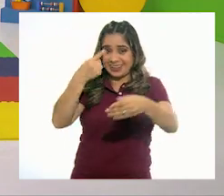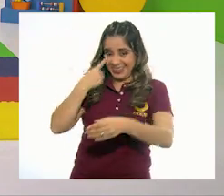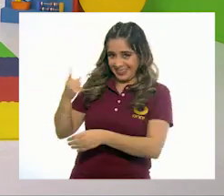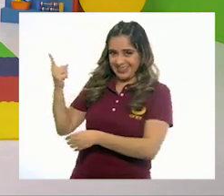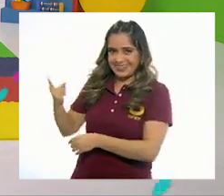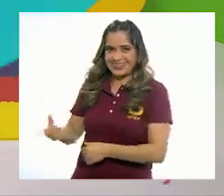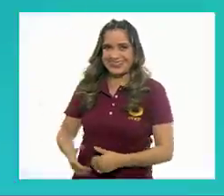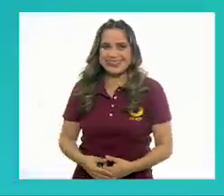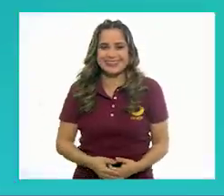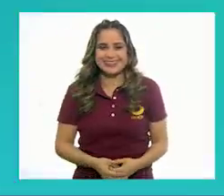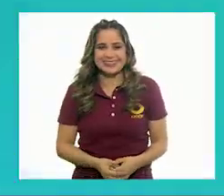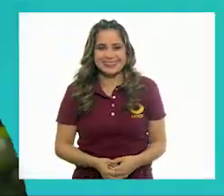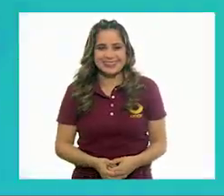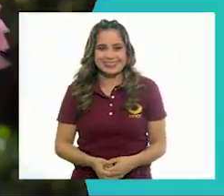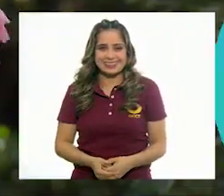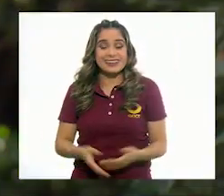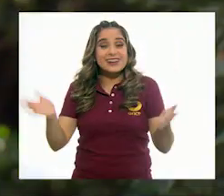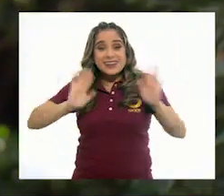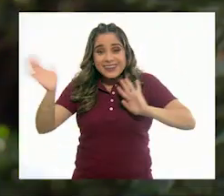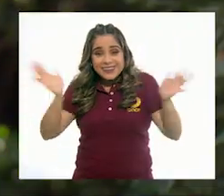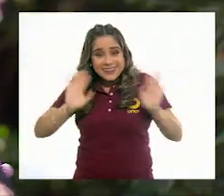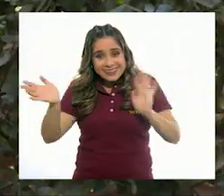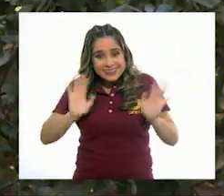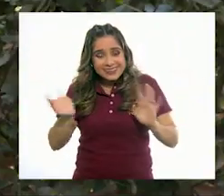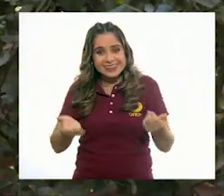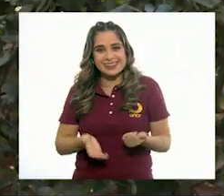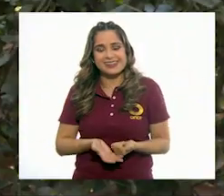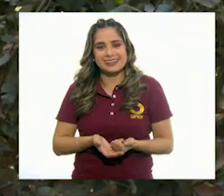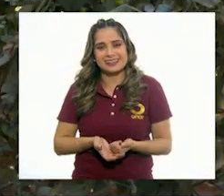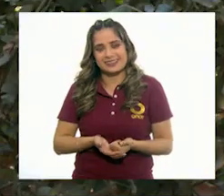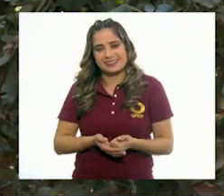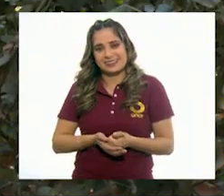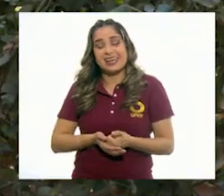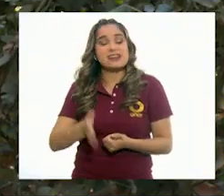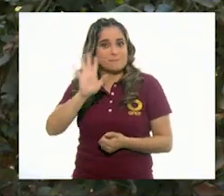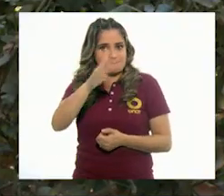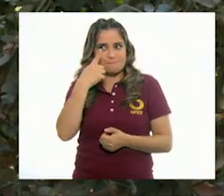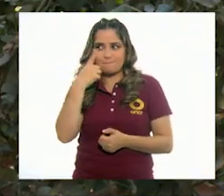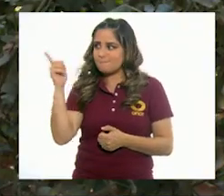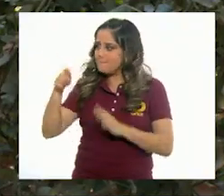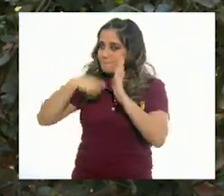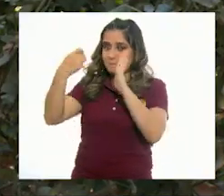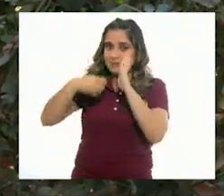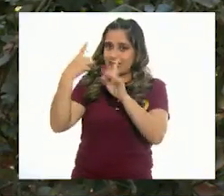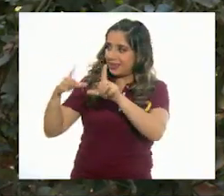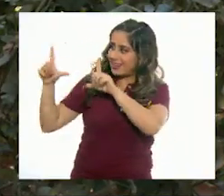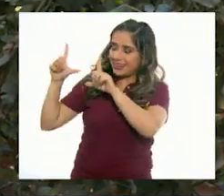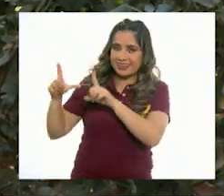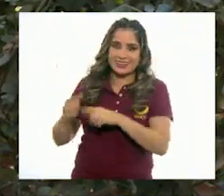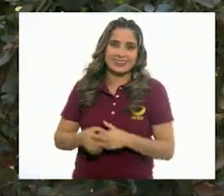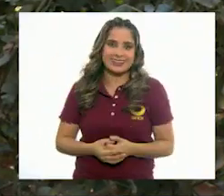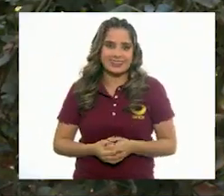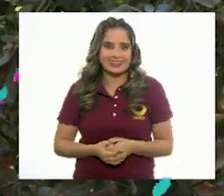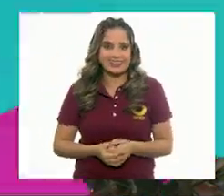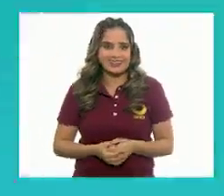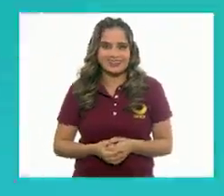Ajolisto! ¡Hola! ¡Vamos a ver el siguiente video!